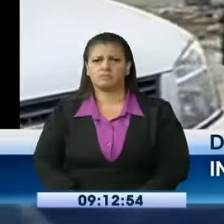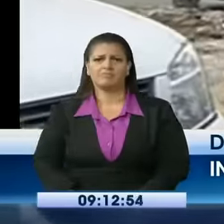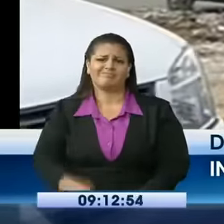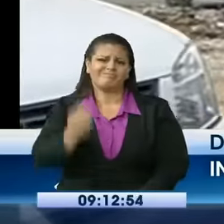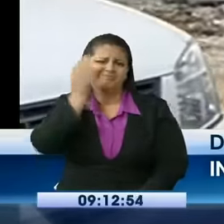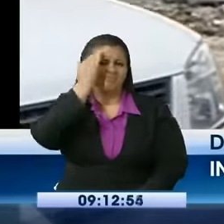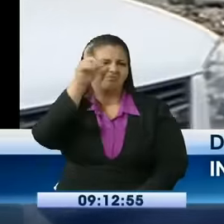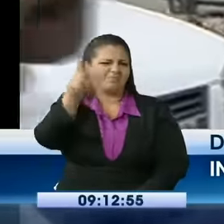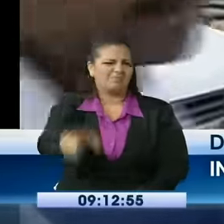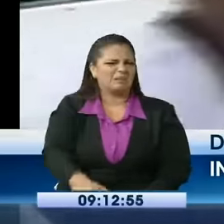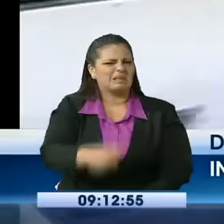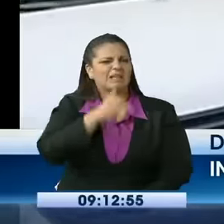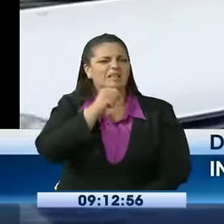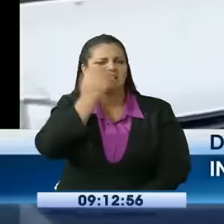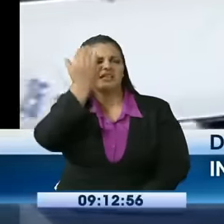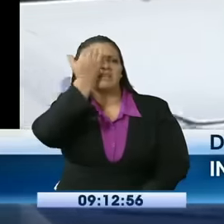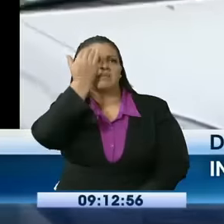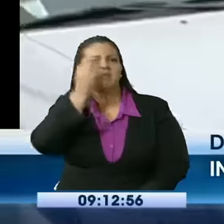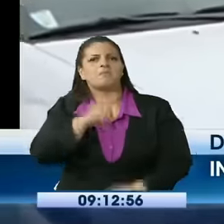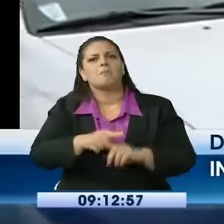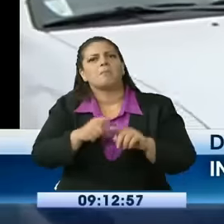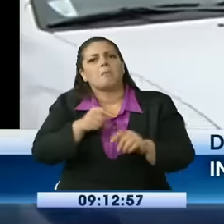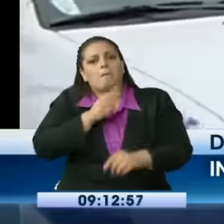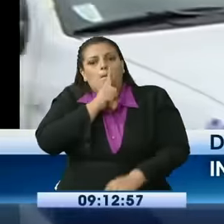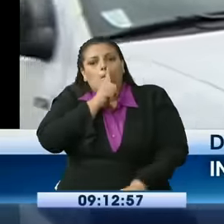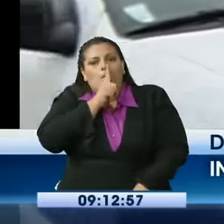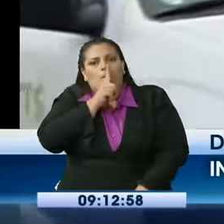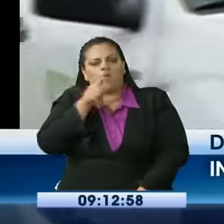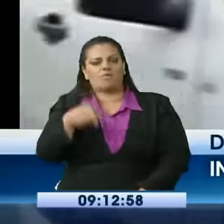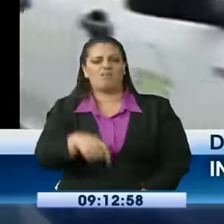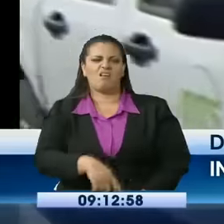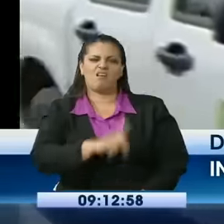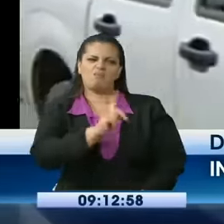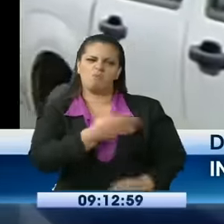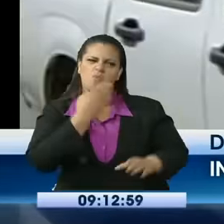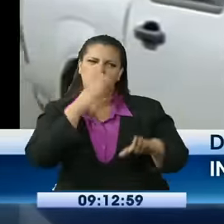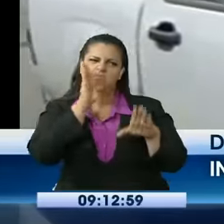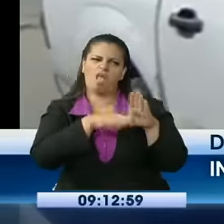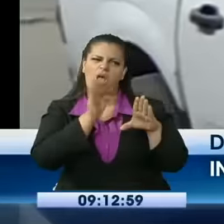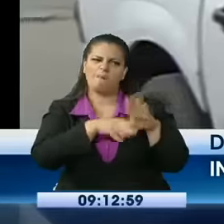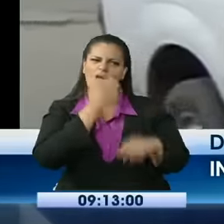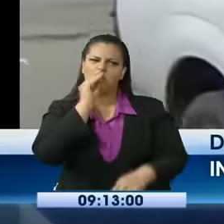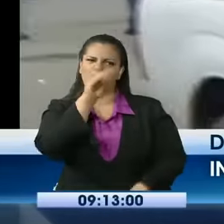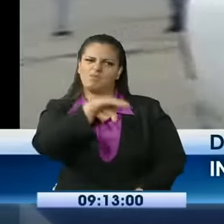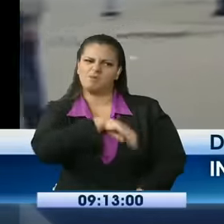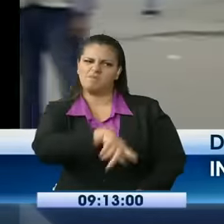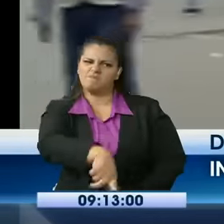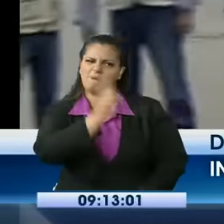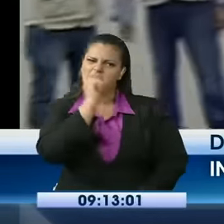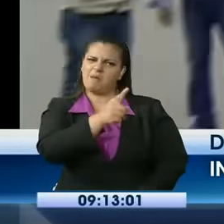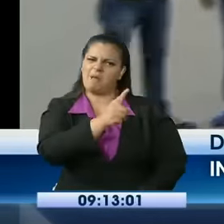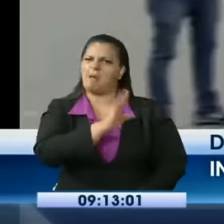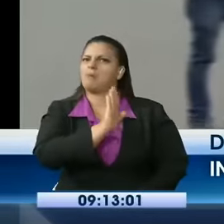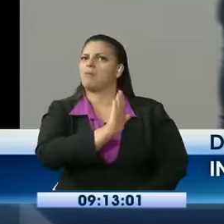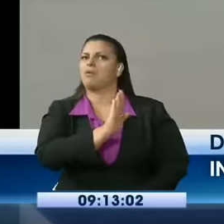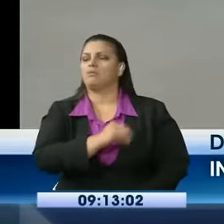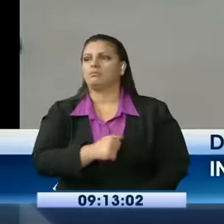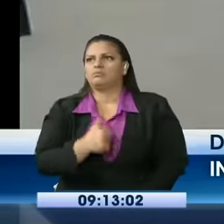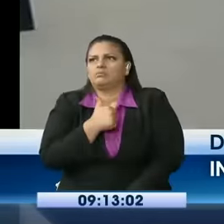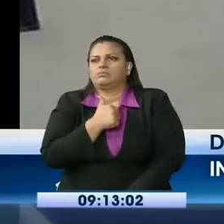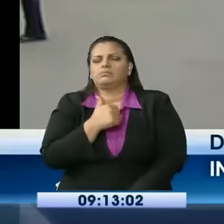a lo que se podría hacer por lo que ya, pues usted sabe, ¿no? La maldad es maldad y existe. Entonces, bueno, creo que eso... Claro que sí. Muchísimas